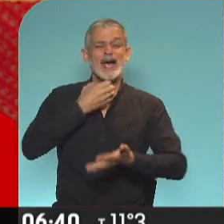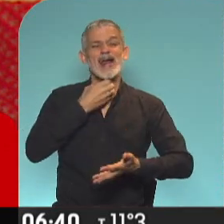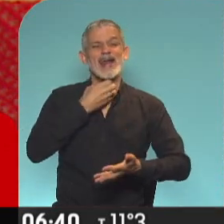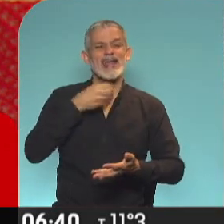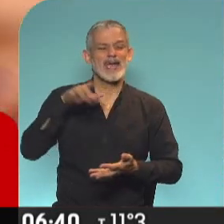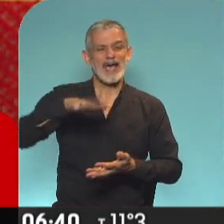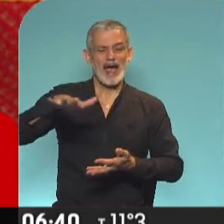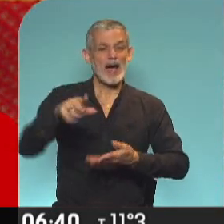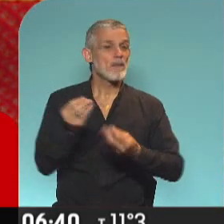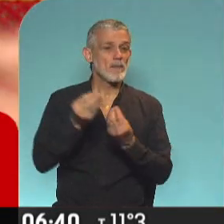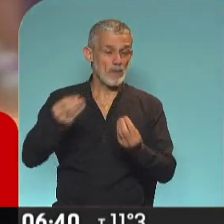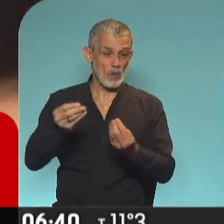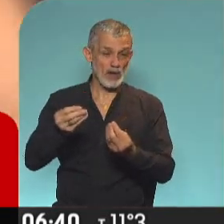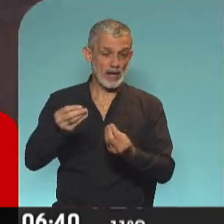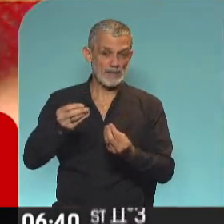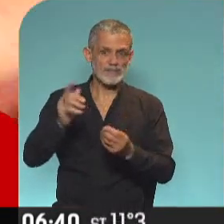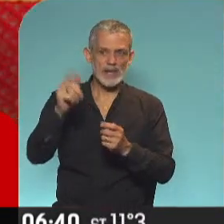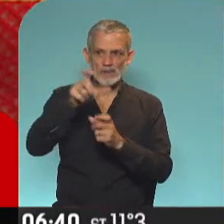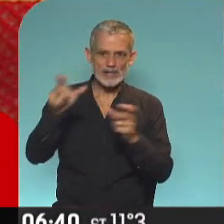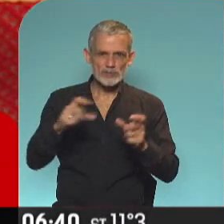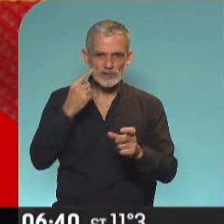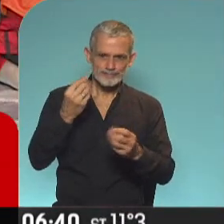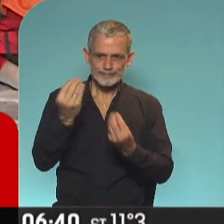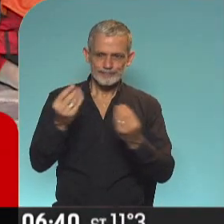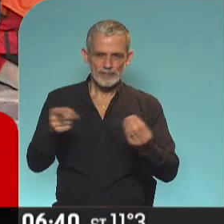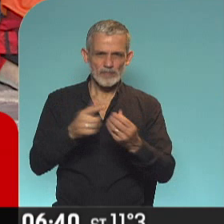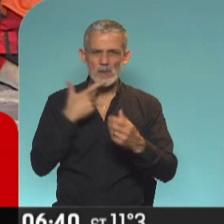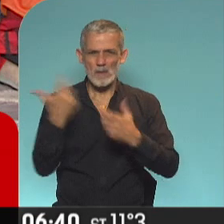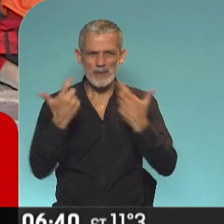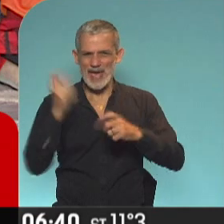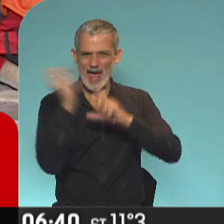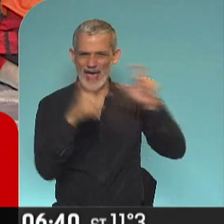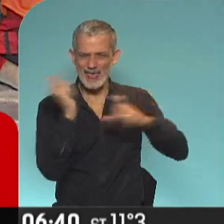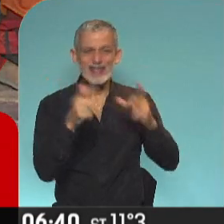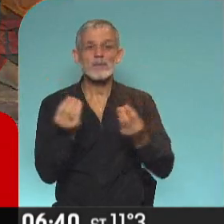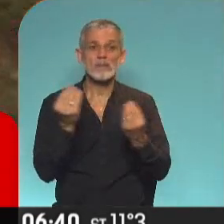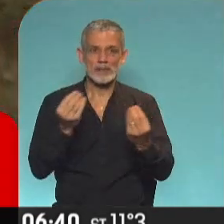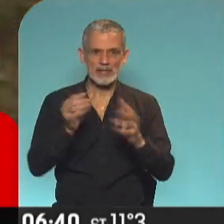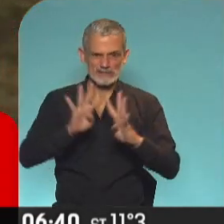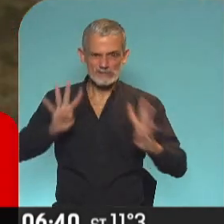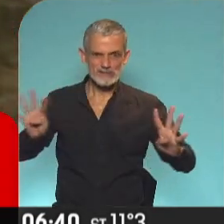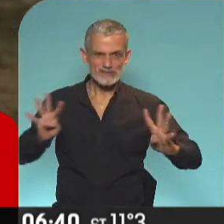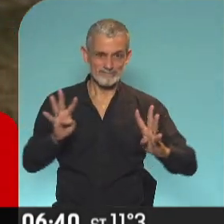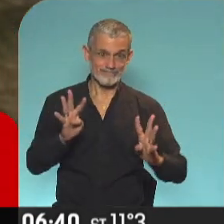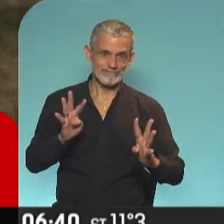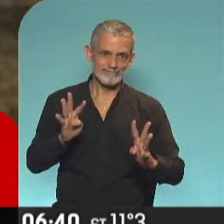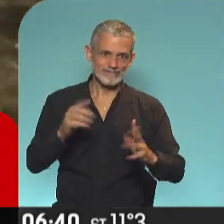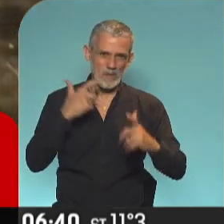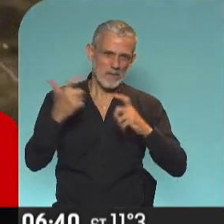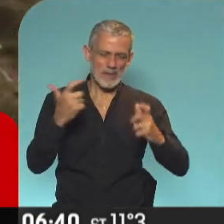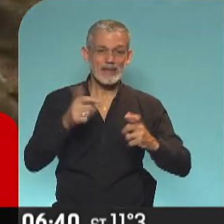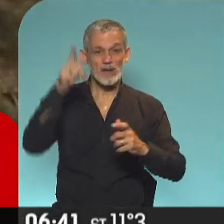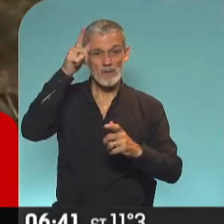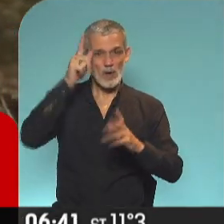tensa. ¿Por qué? Porque, entre otras cosas, quienes están en el predio están arrojando piedras para evitar justamente que se cumplimente con el operativo, y las